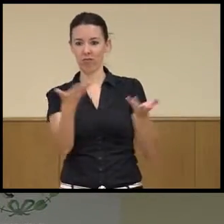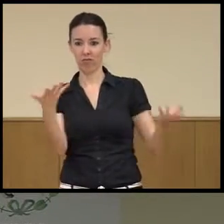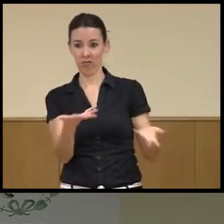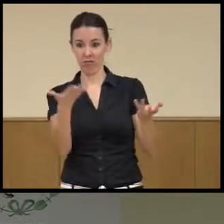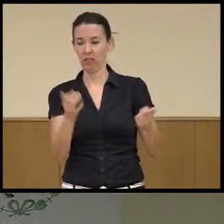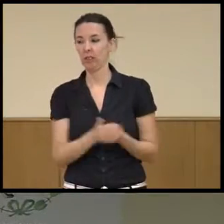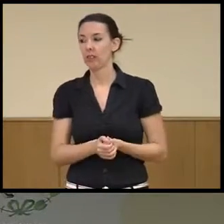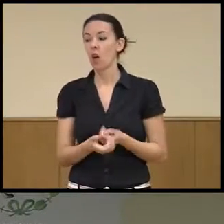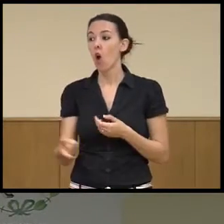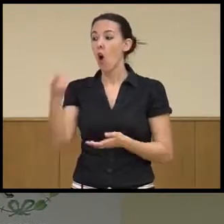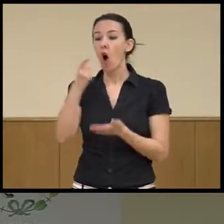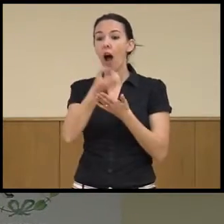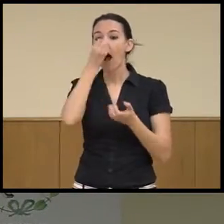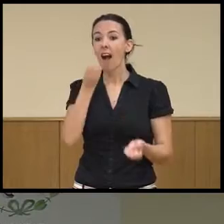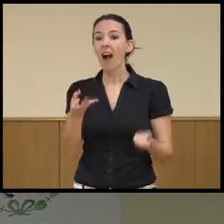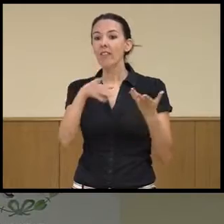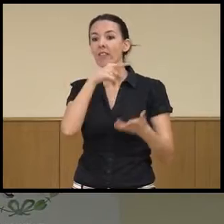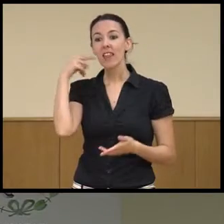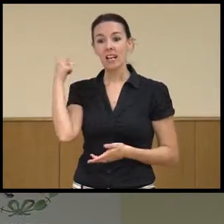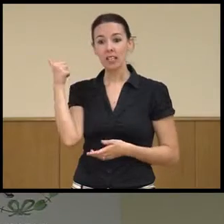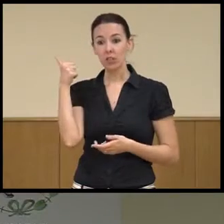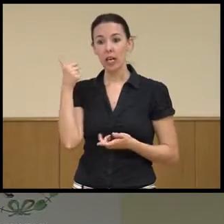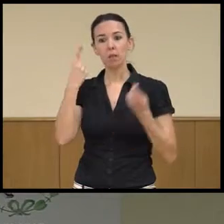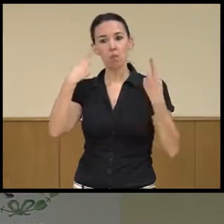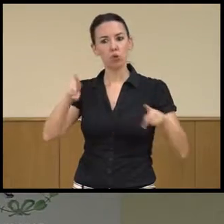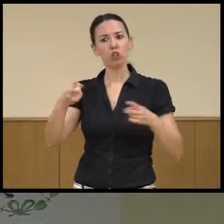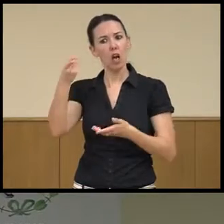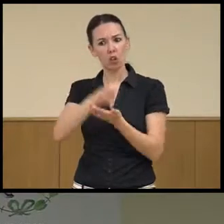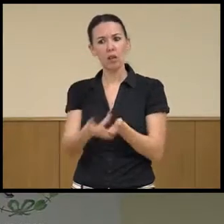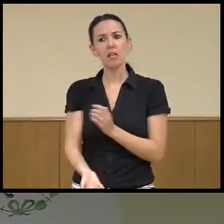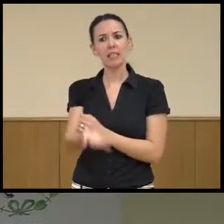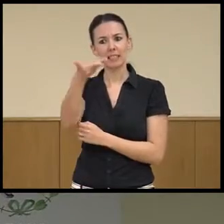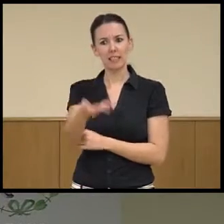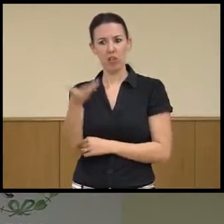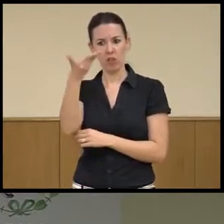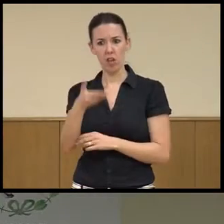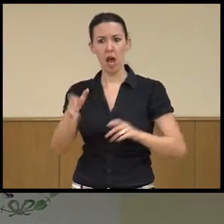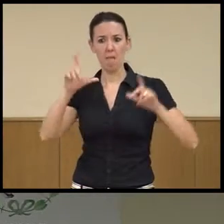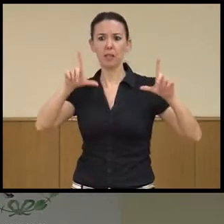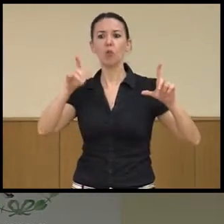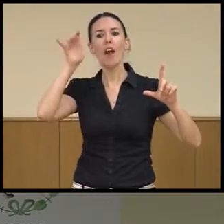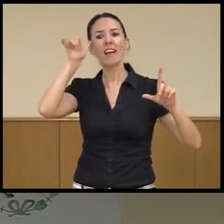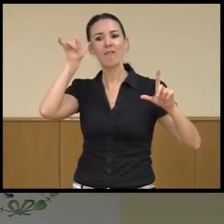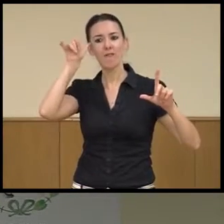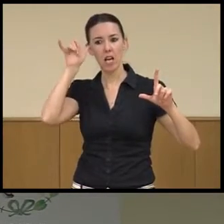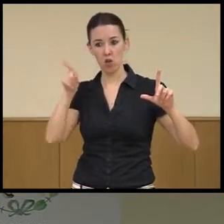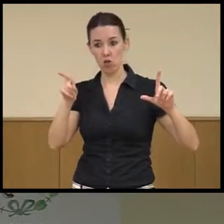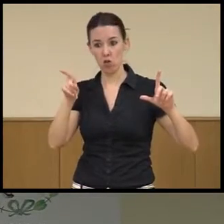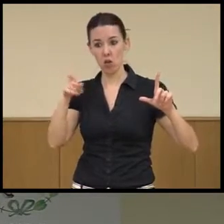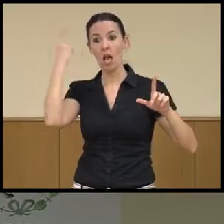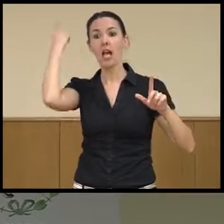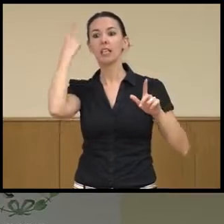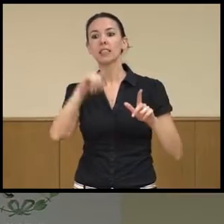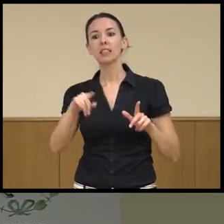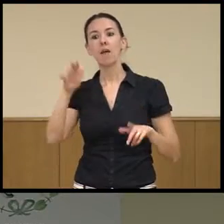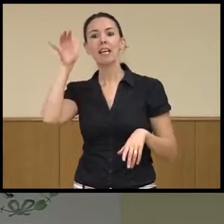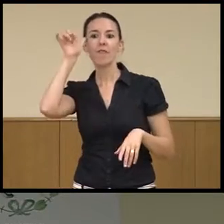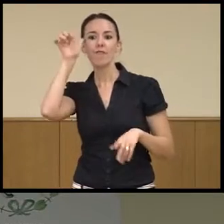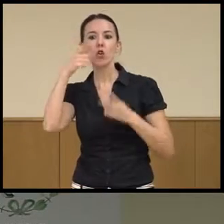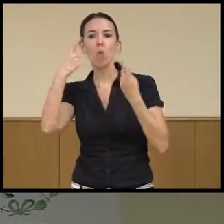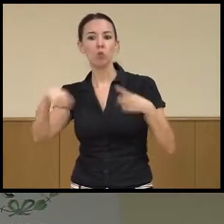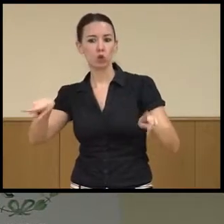nuevo, en el Jardín de las Delicias, la música desempeña un papel esencial en el panel del infierno. Se ha llamado, como saben, el infierno